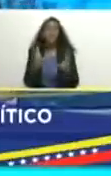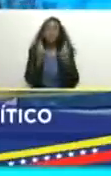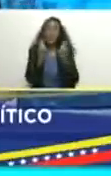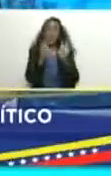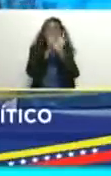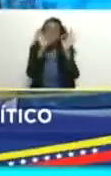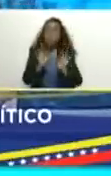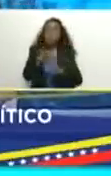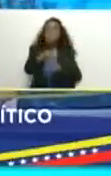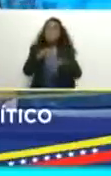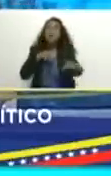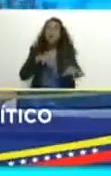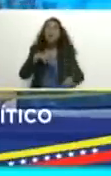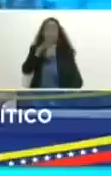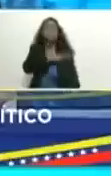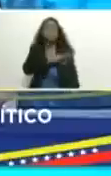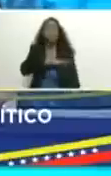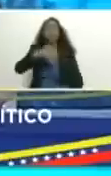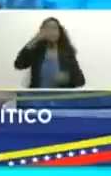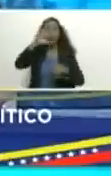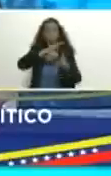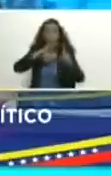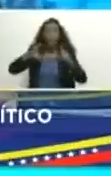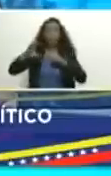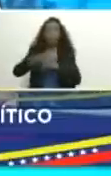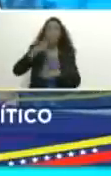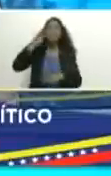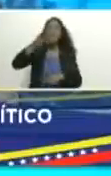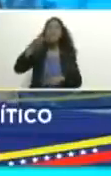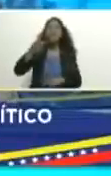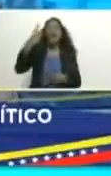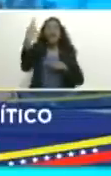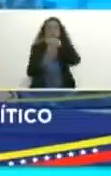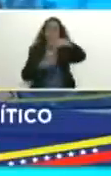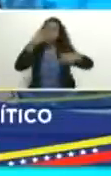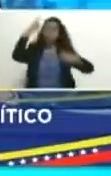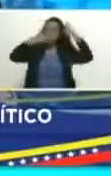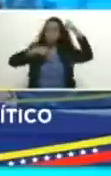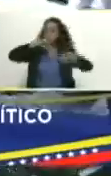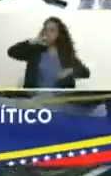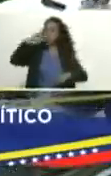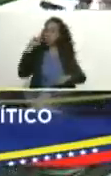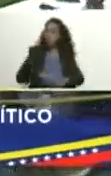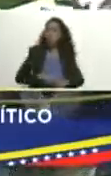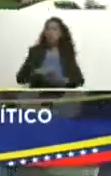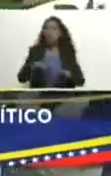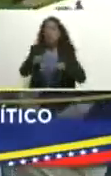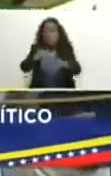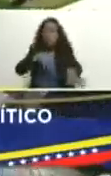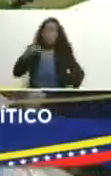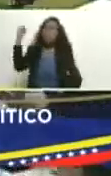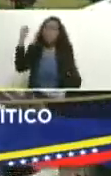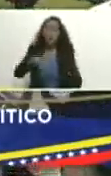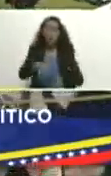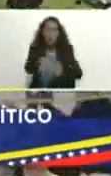nueva mayoría social, cultural, política de la Revolución Bolivariana. somos mayoría.